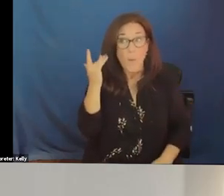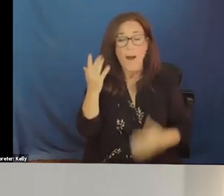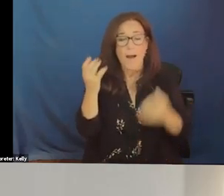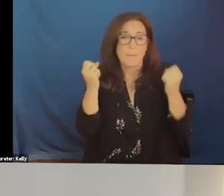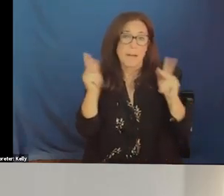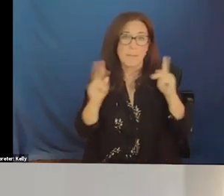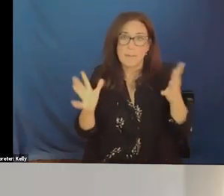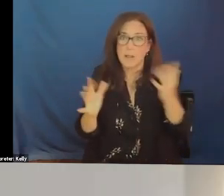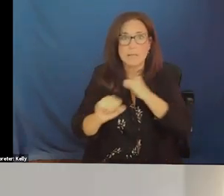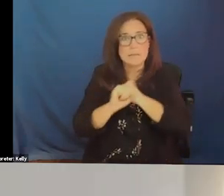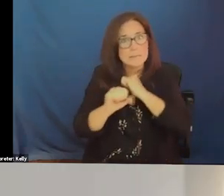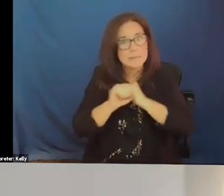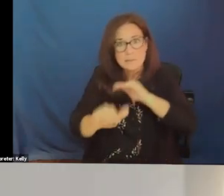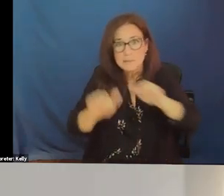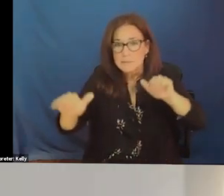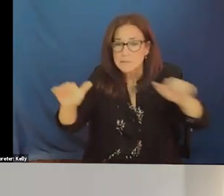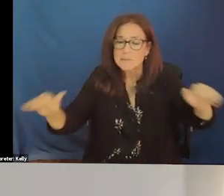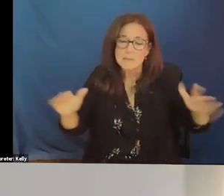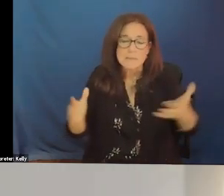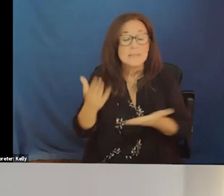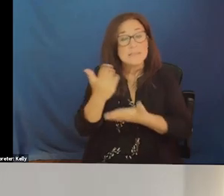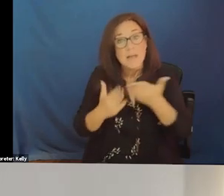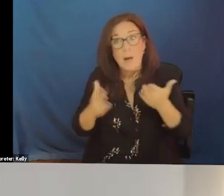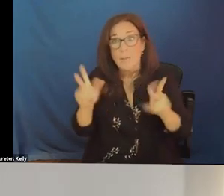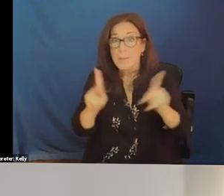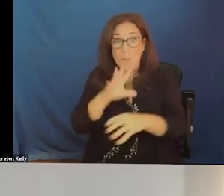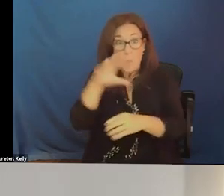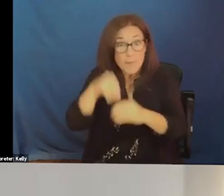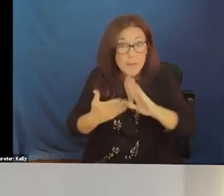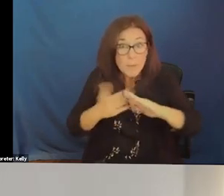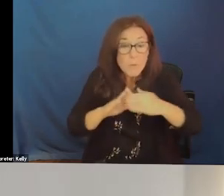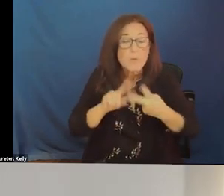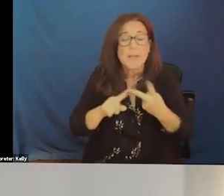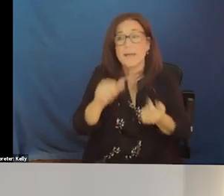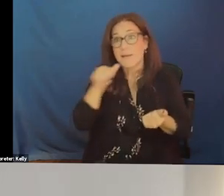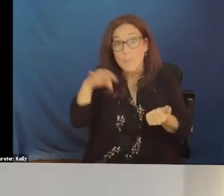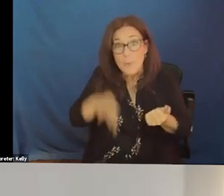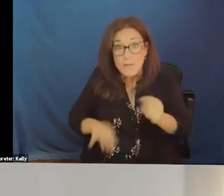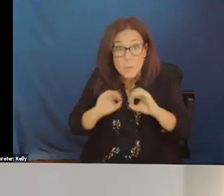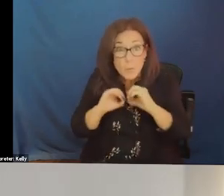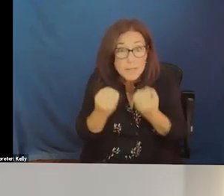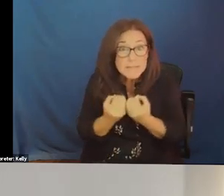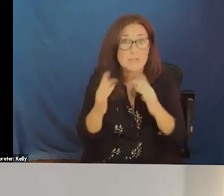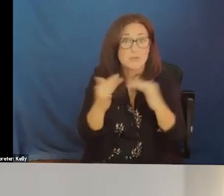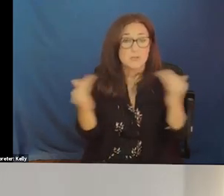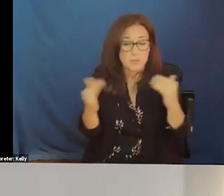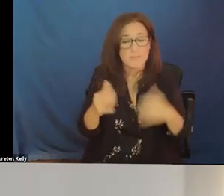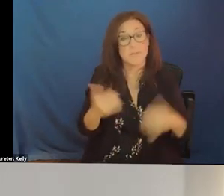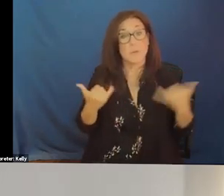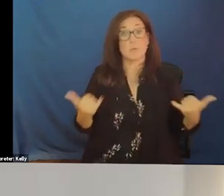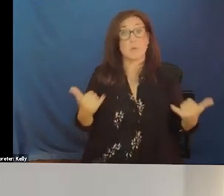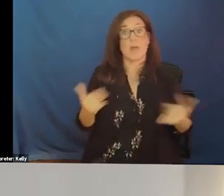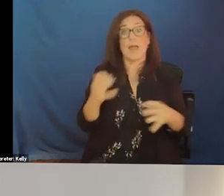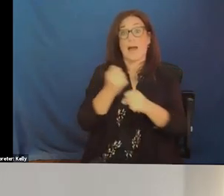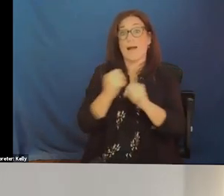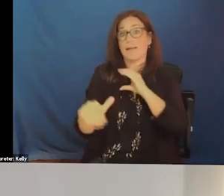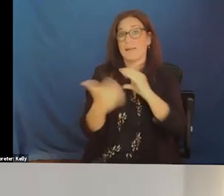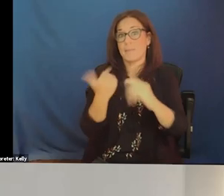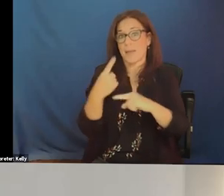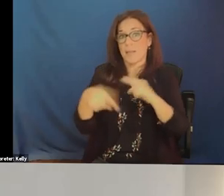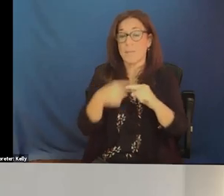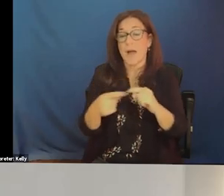esfuerzos de todos en la comunidad de organizaciones sin fines de lucro y el día de hoy también recibe un correo electrónico acerca de